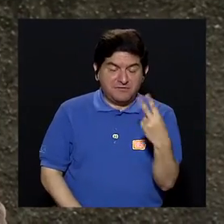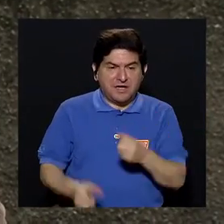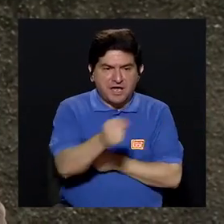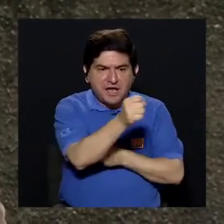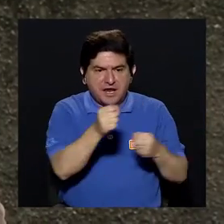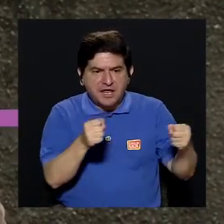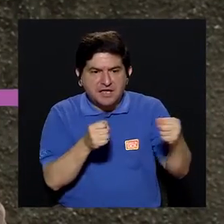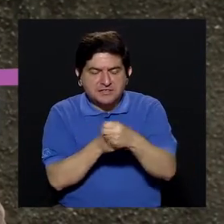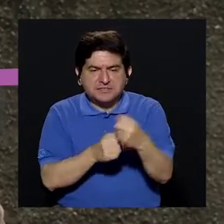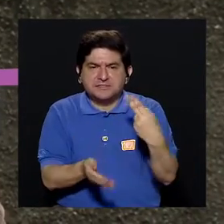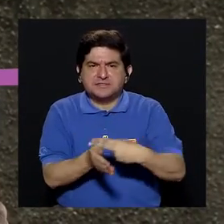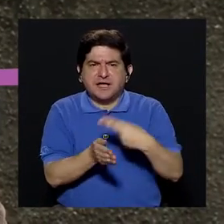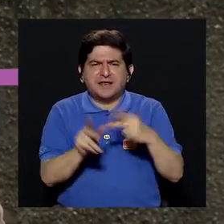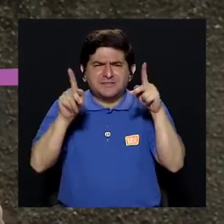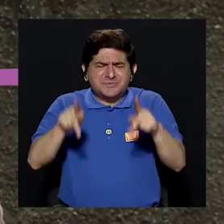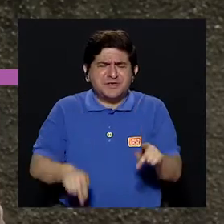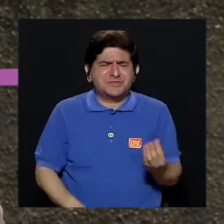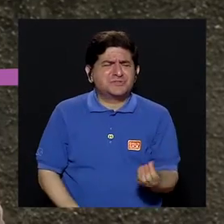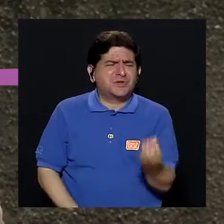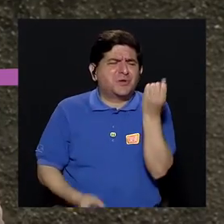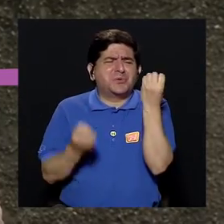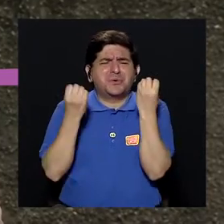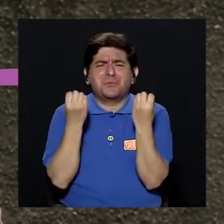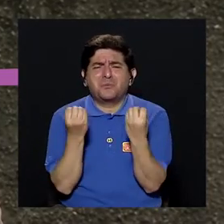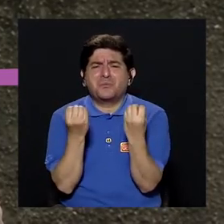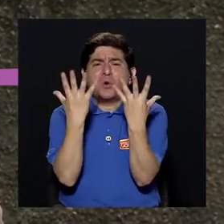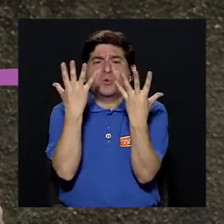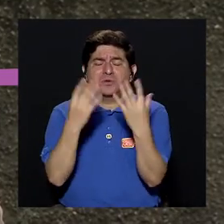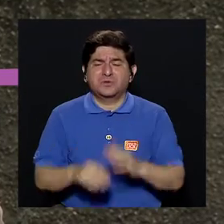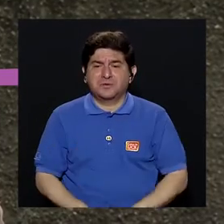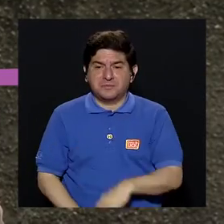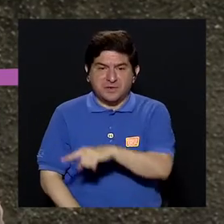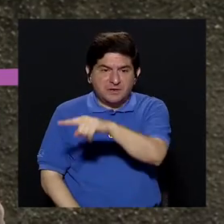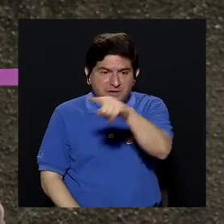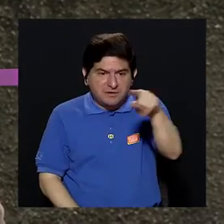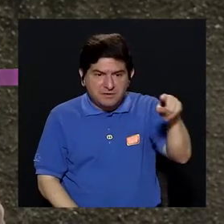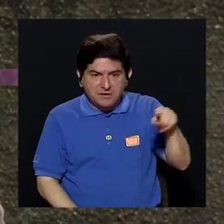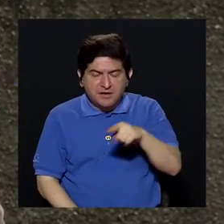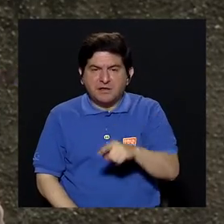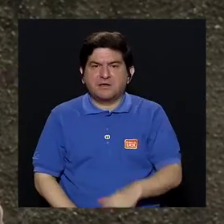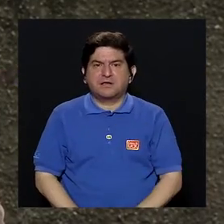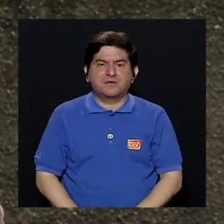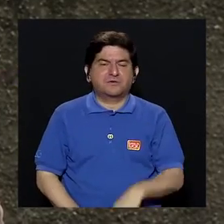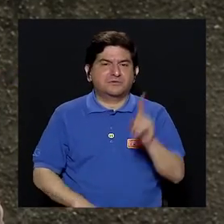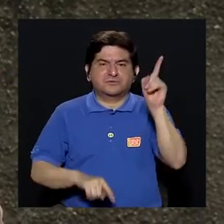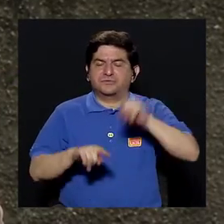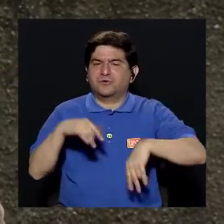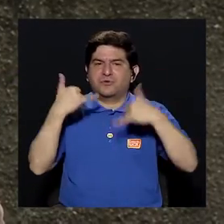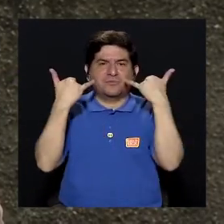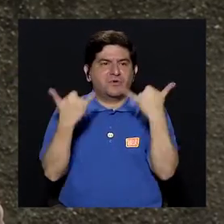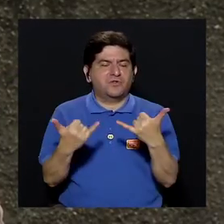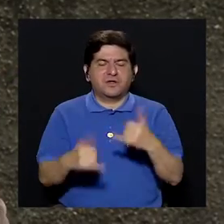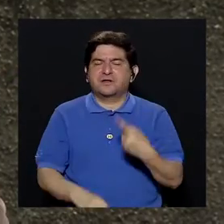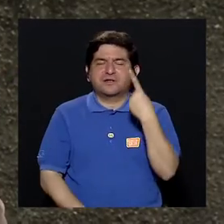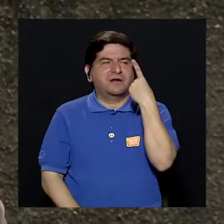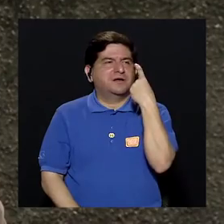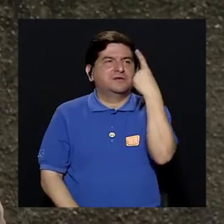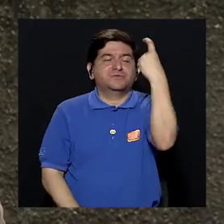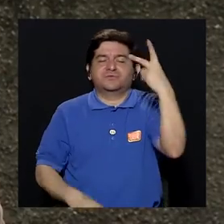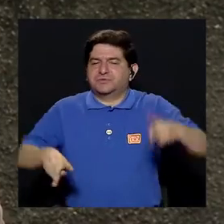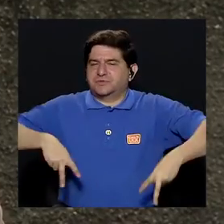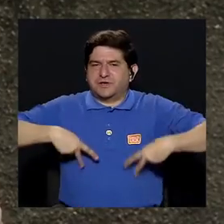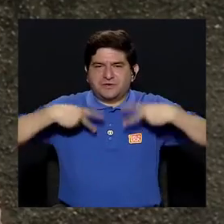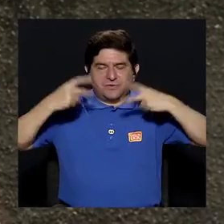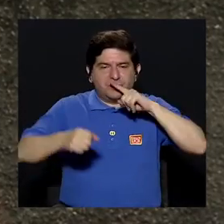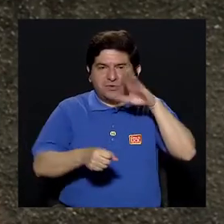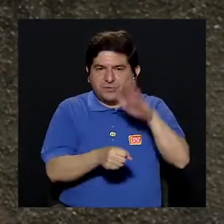los salones del hospital como tanta gente joven se nos está quedando sin poder realizar sus sueños